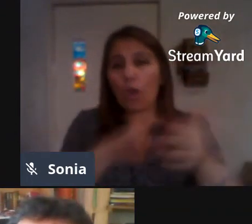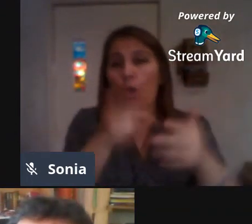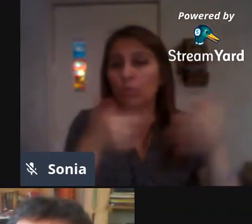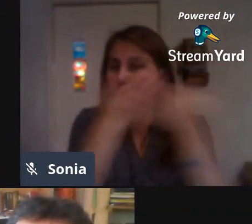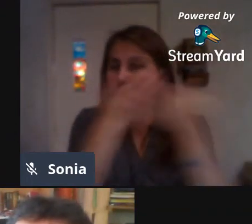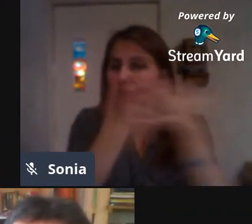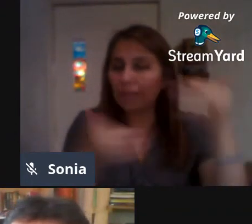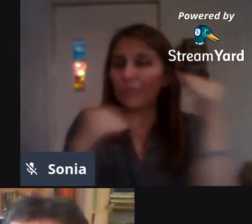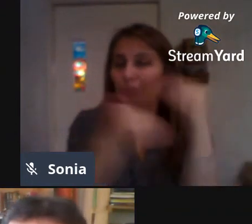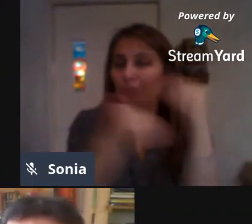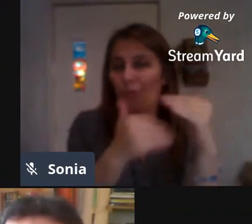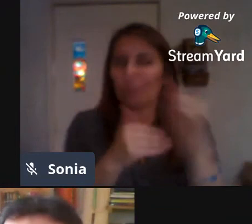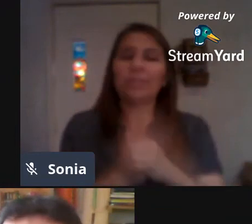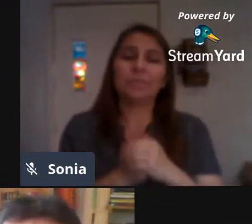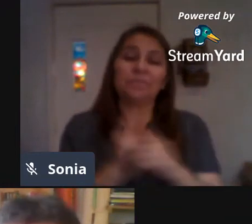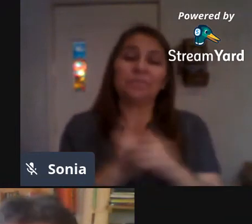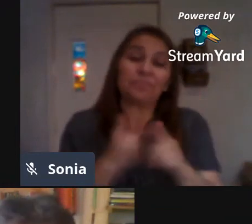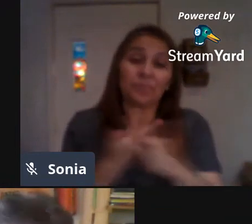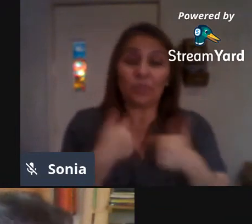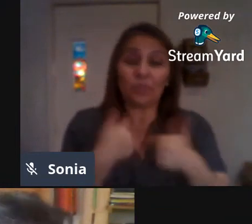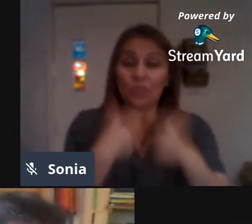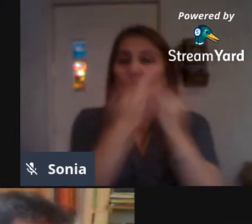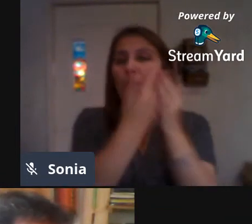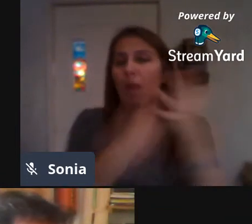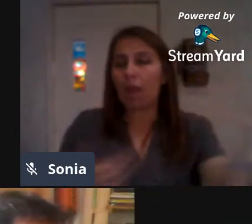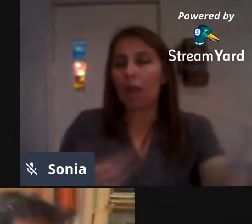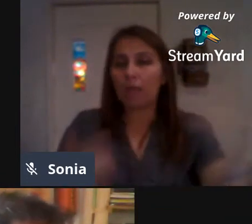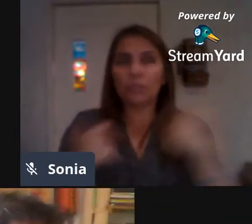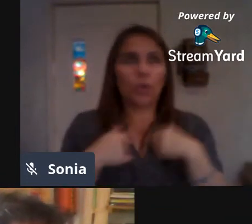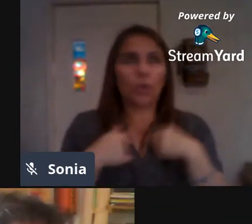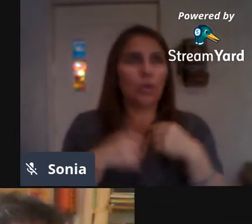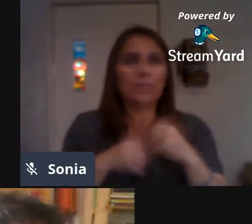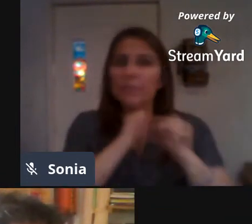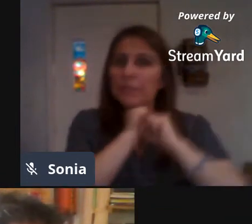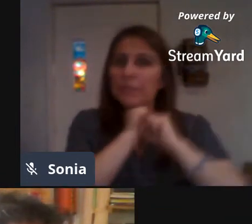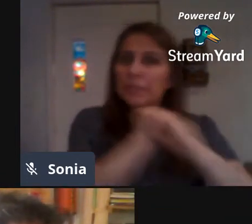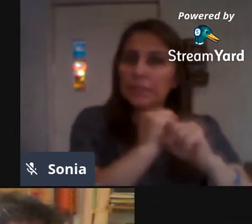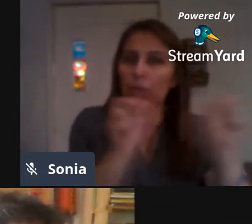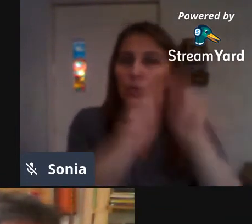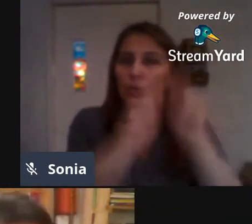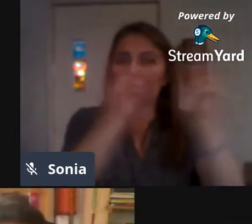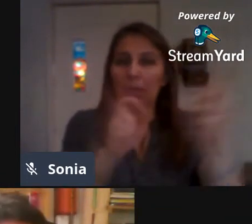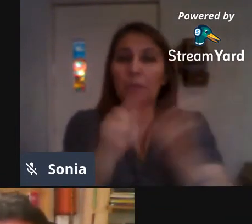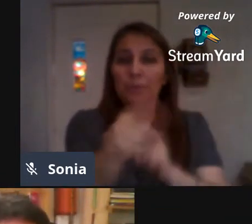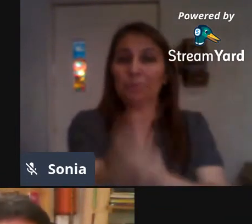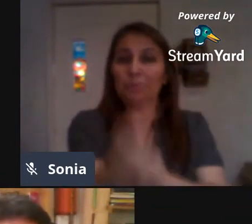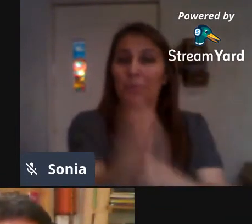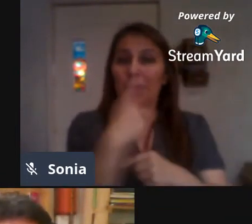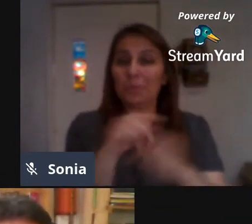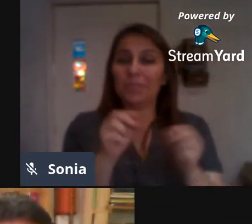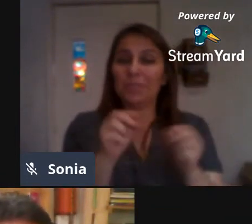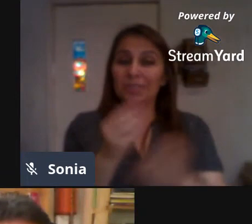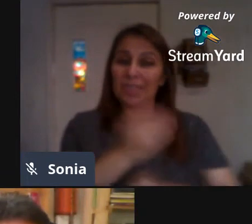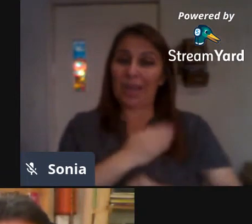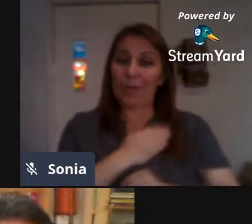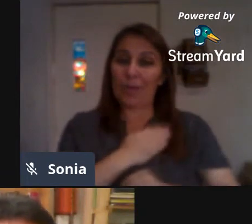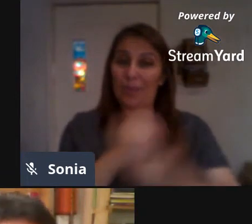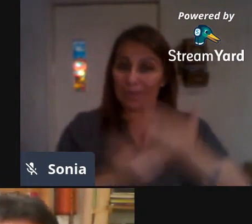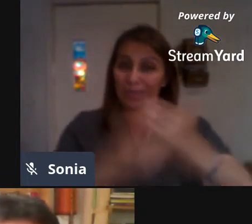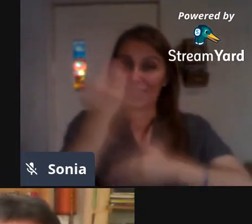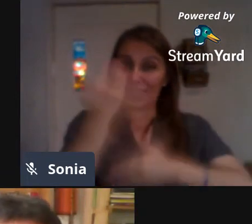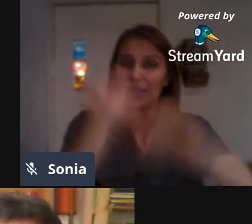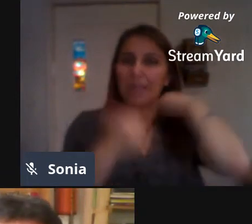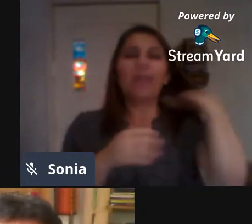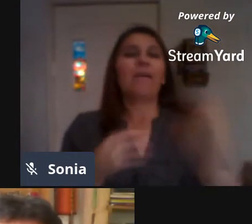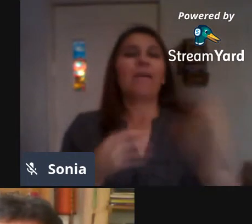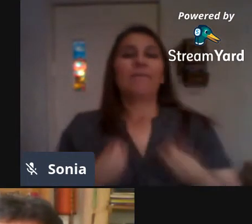cuando se casan uno con un tema me preguntas por una novela inicial quizá débil sin nosotros